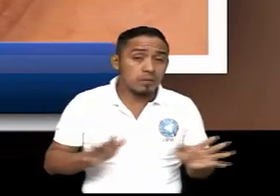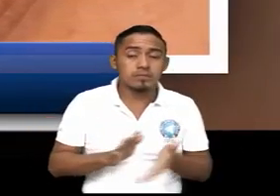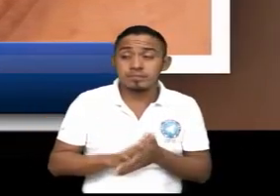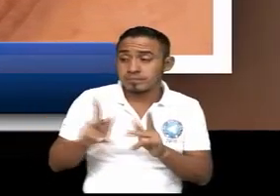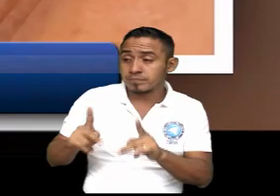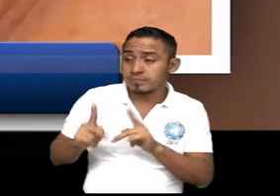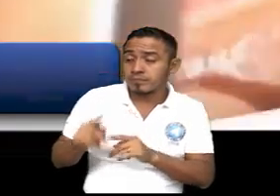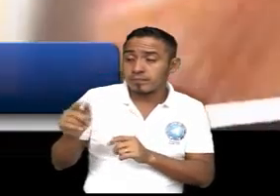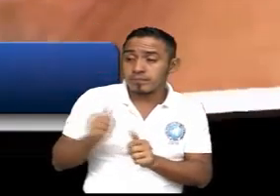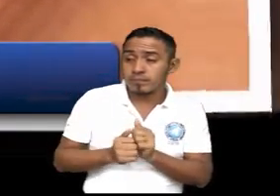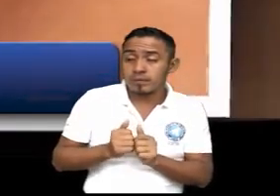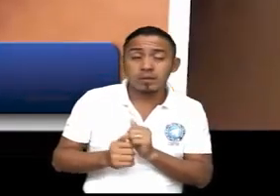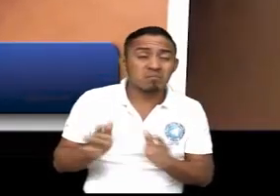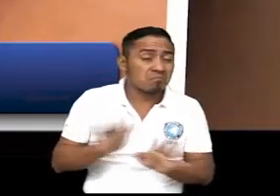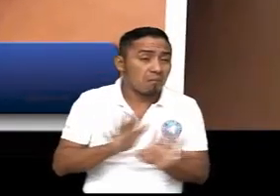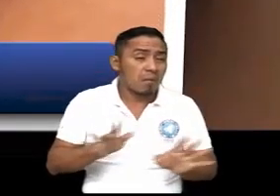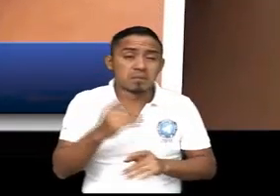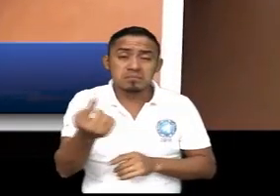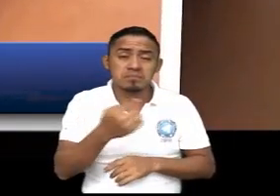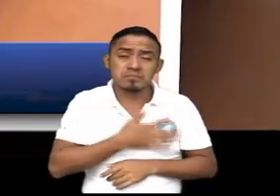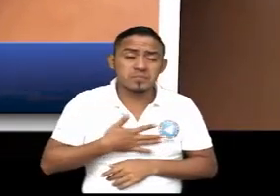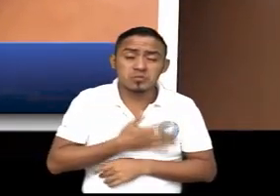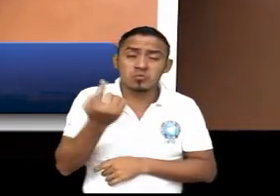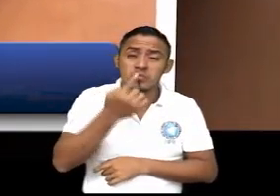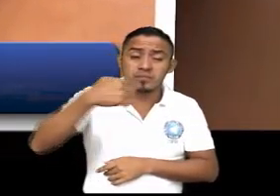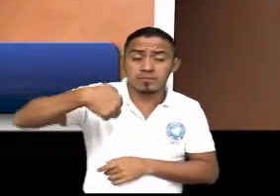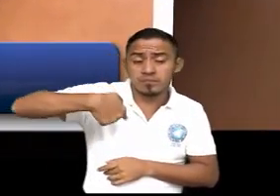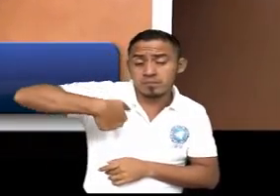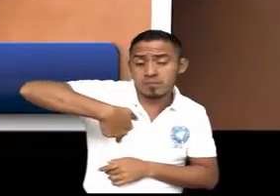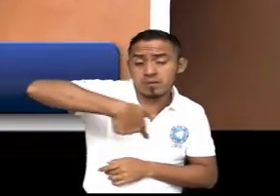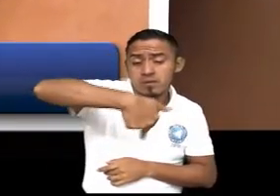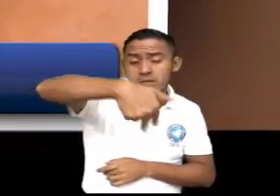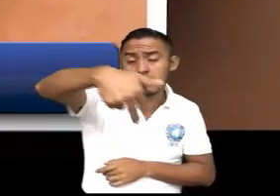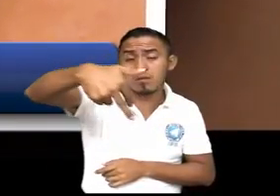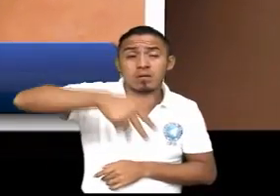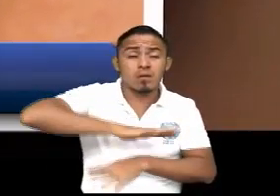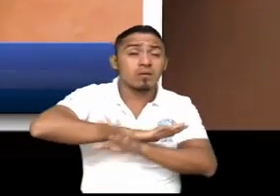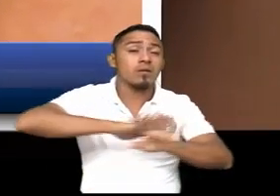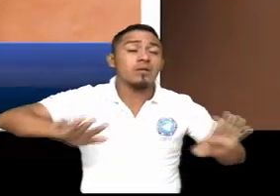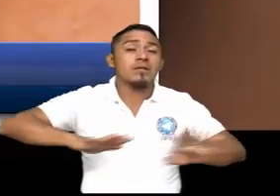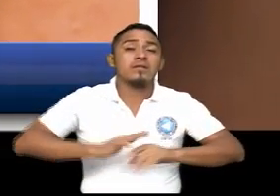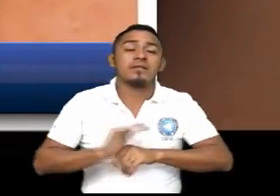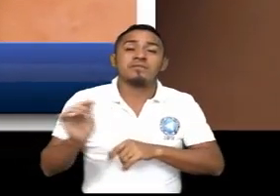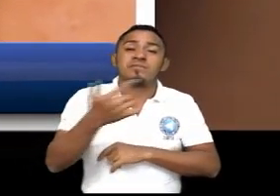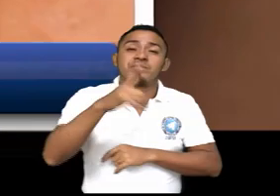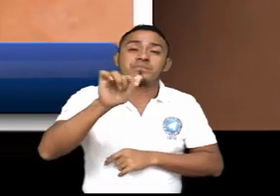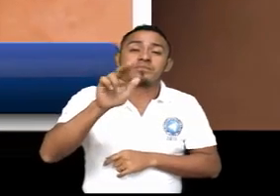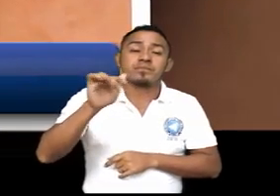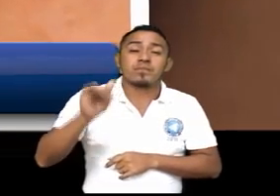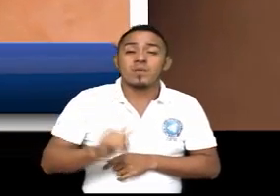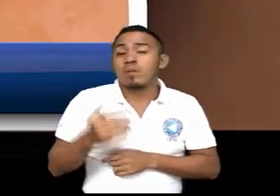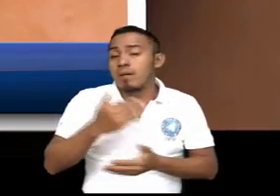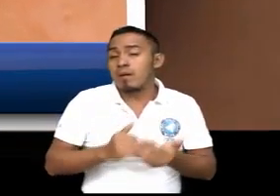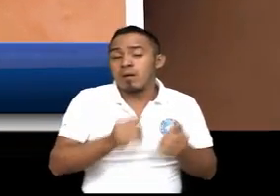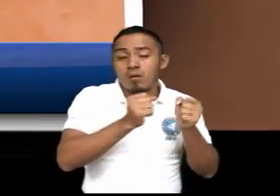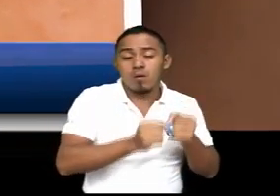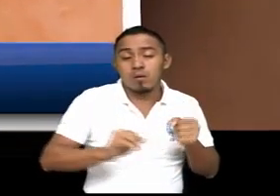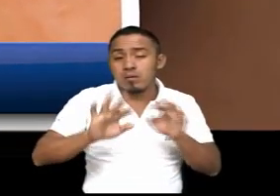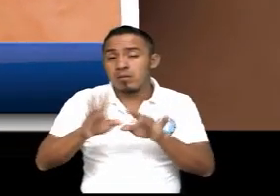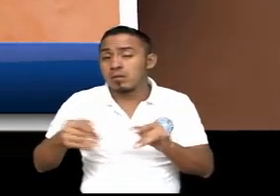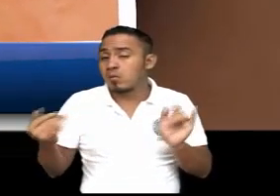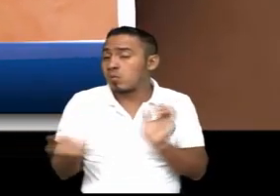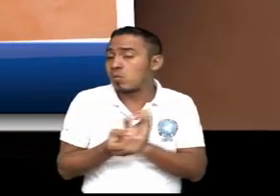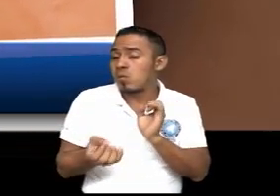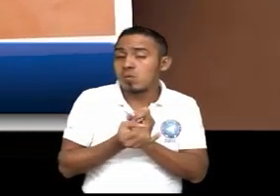articulares, es un simple ejercicio, salir a caminar. Ahora, ¿cómo se presenta más en mujeres o en varones, doctora? ¿O es